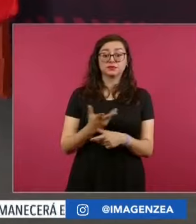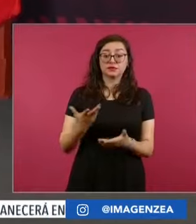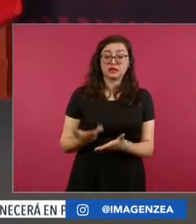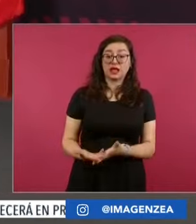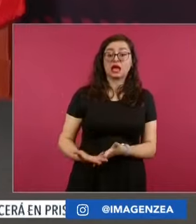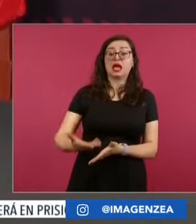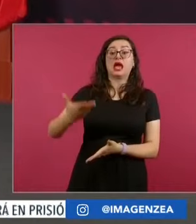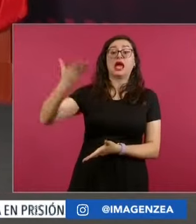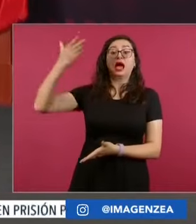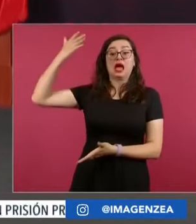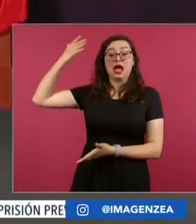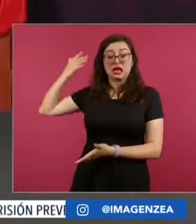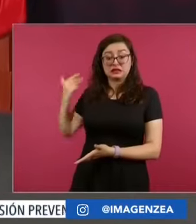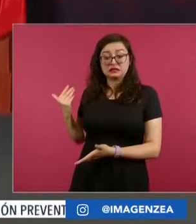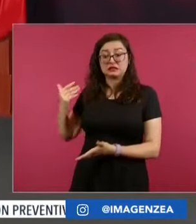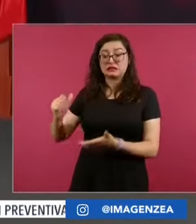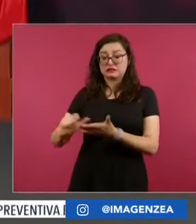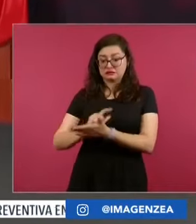un agravio,